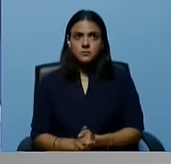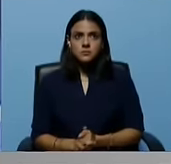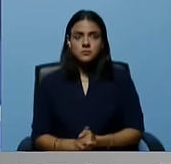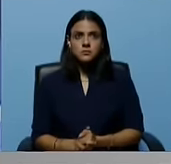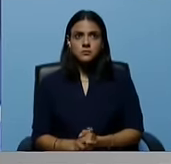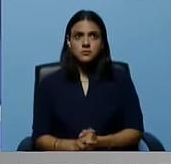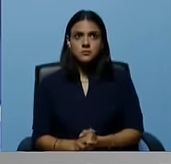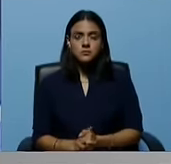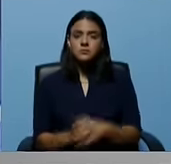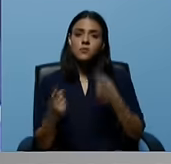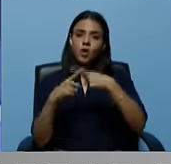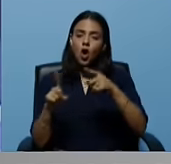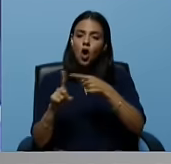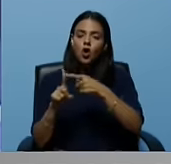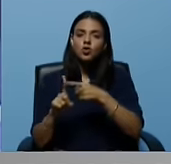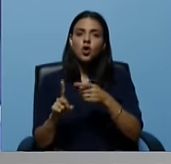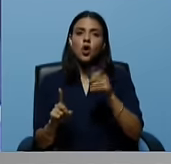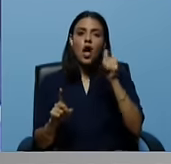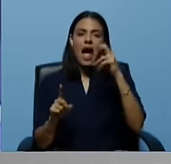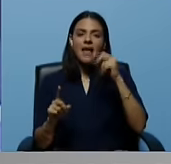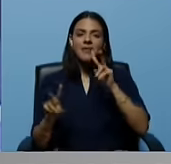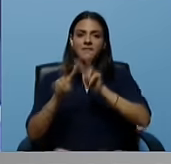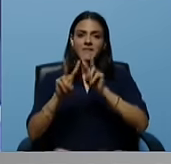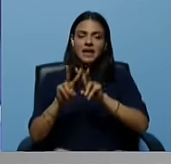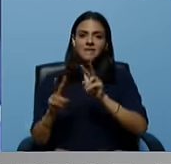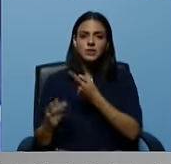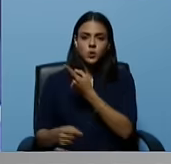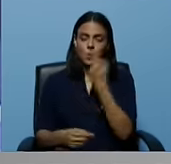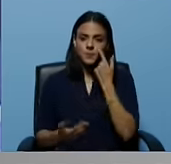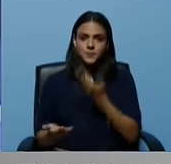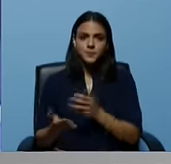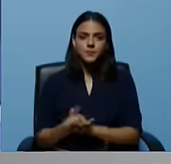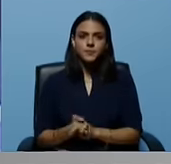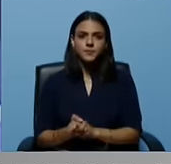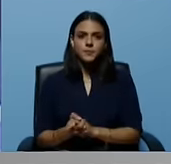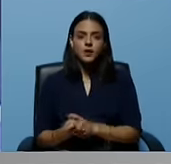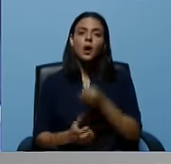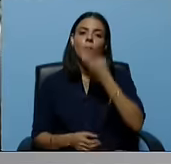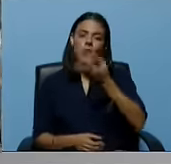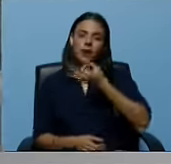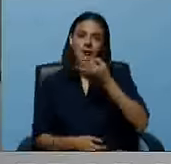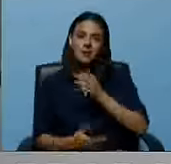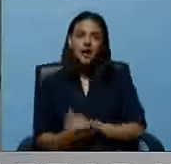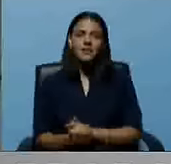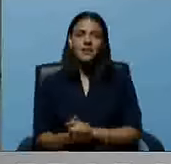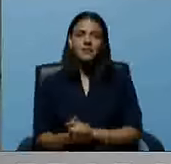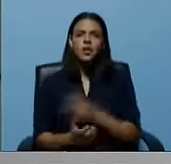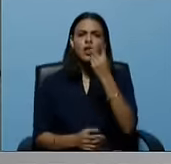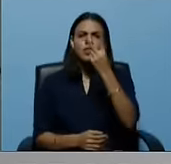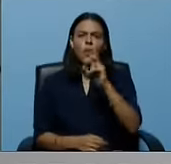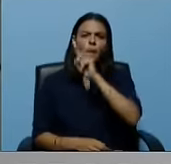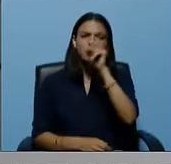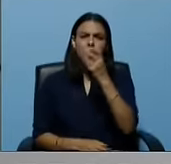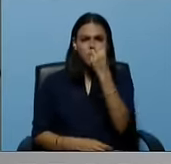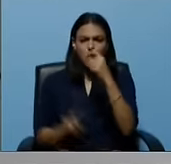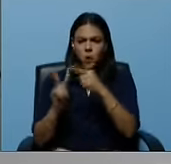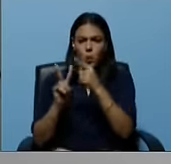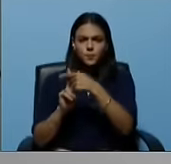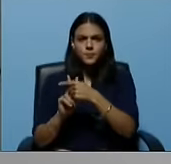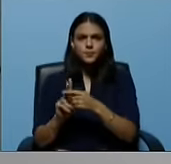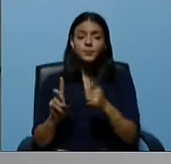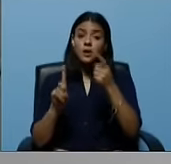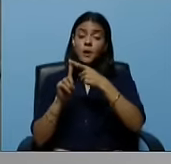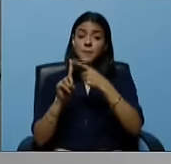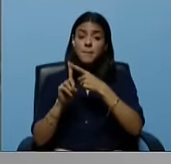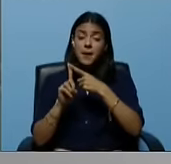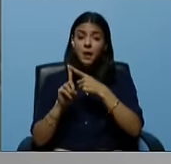Creo que es Andrés, ¿no? Por Venevisión. Andrés Díaz, ¿cómo estás? ¿Cómo le va? Bien, ¿tú? Buenas tardes, muy bien. Dos preguntitas, presidente. Al